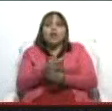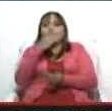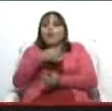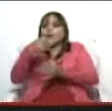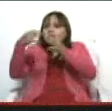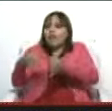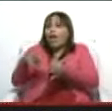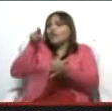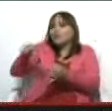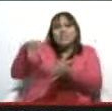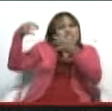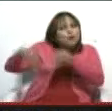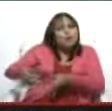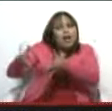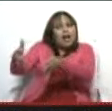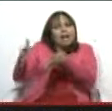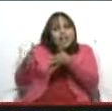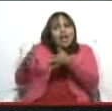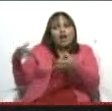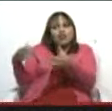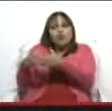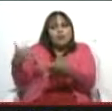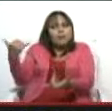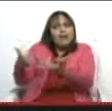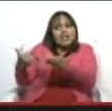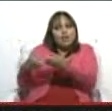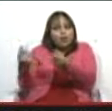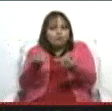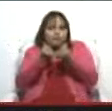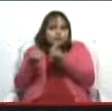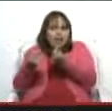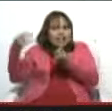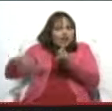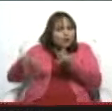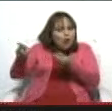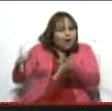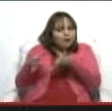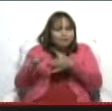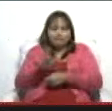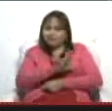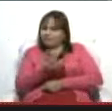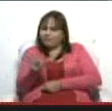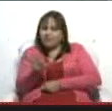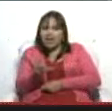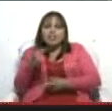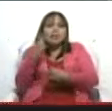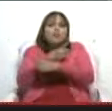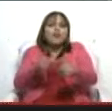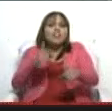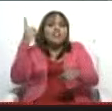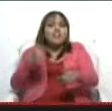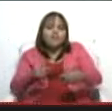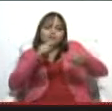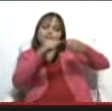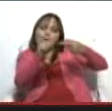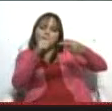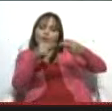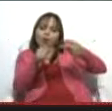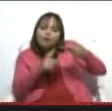la victoria a los apellidos. Muy por el contrario, la democracia consiste en contar los votos y el que tiene más votos